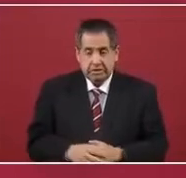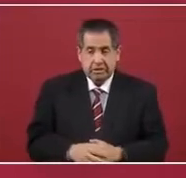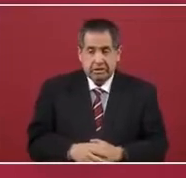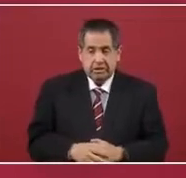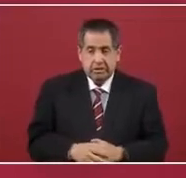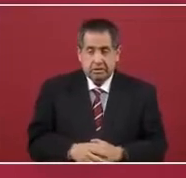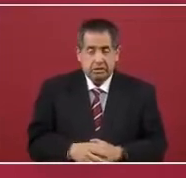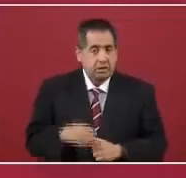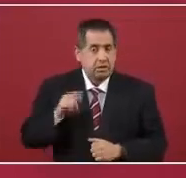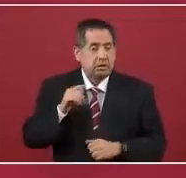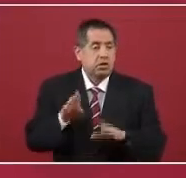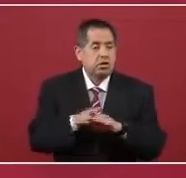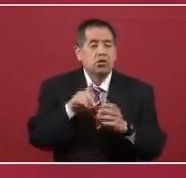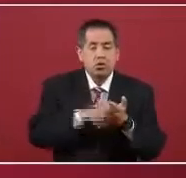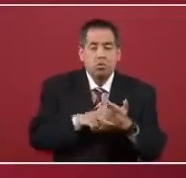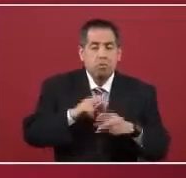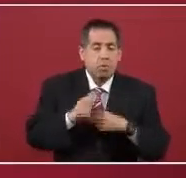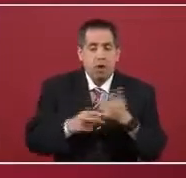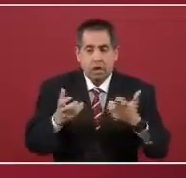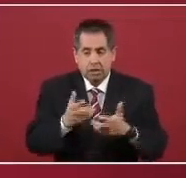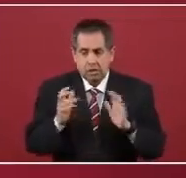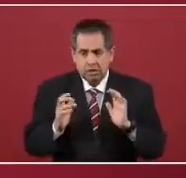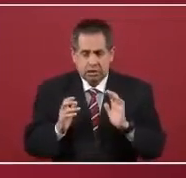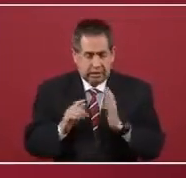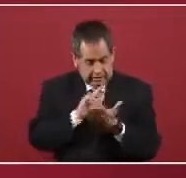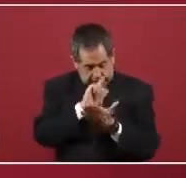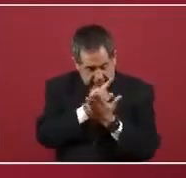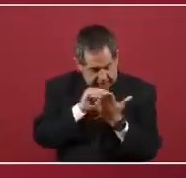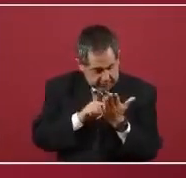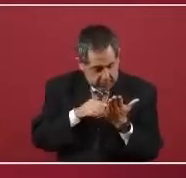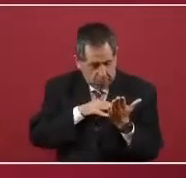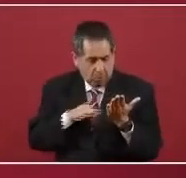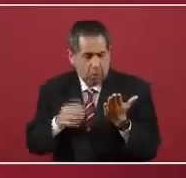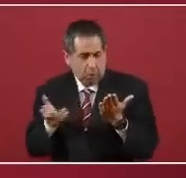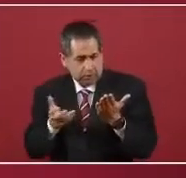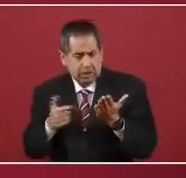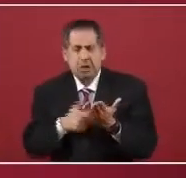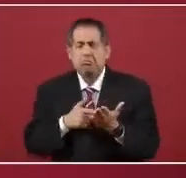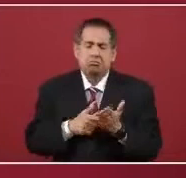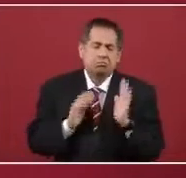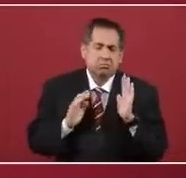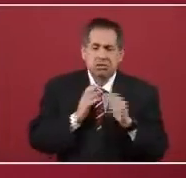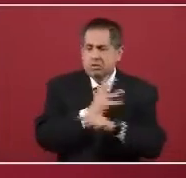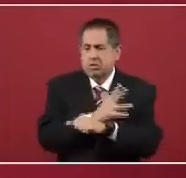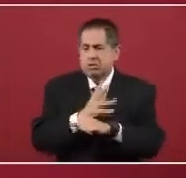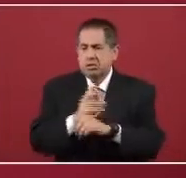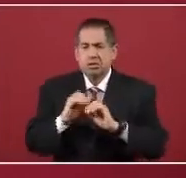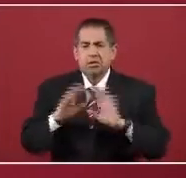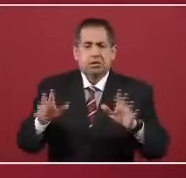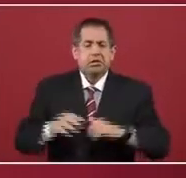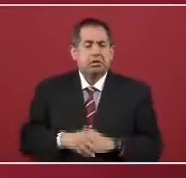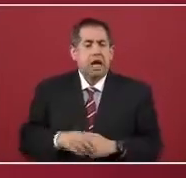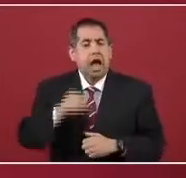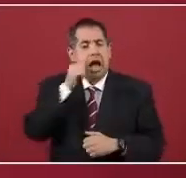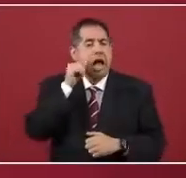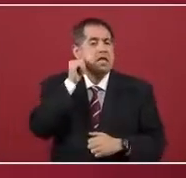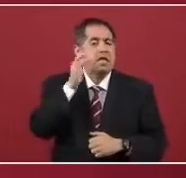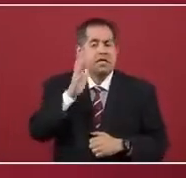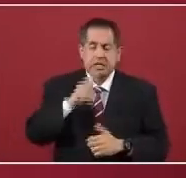todo aquello que podamos hacer, lo que nos permita la ley, se va a transparentar. Ayer firmé